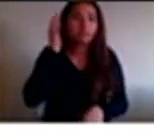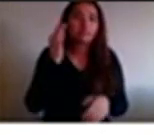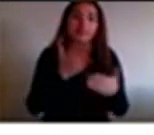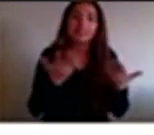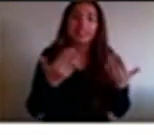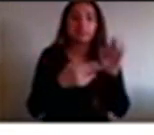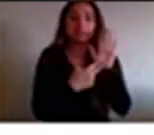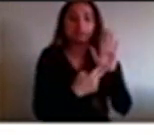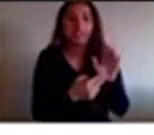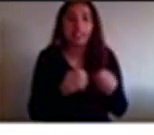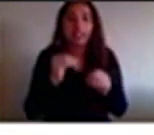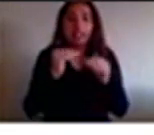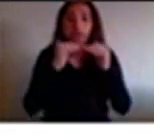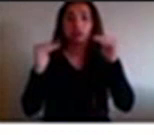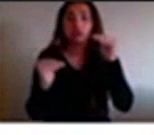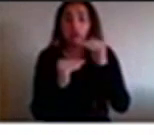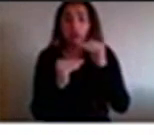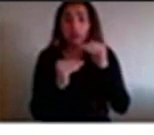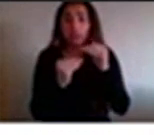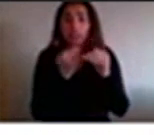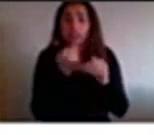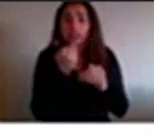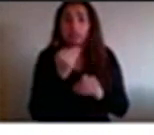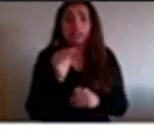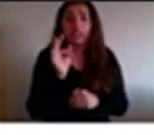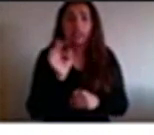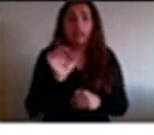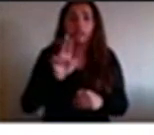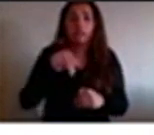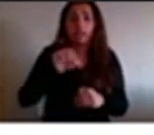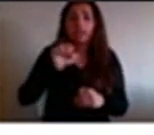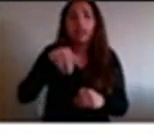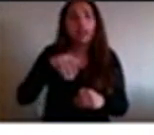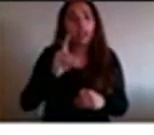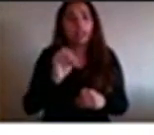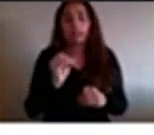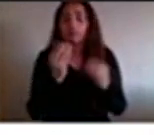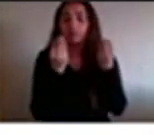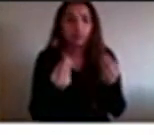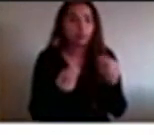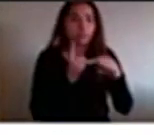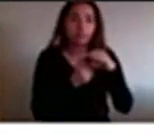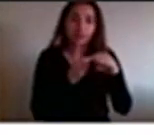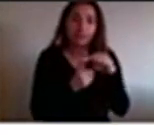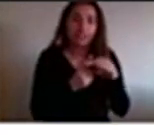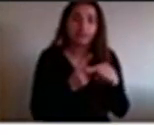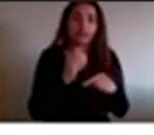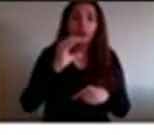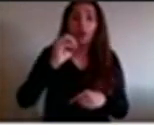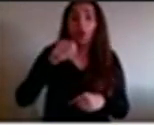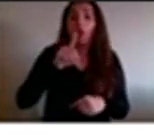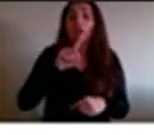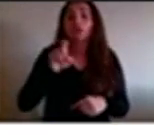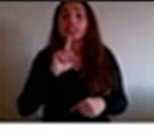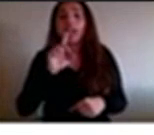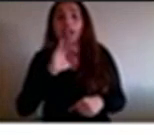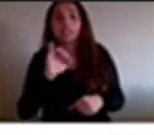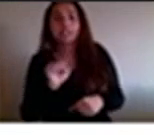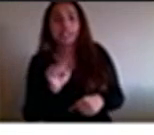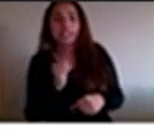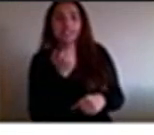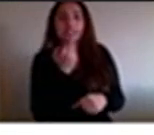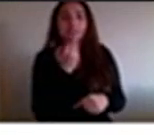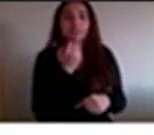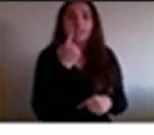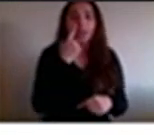al subsecretario Fernando Arap, porque estuvo muy, muy buena su información. Así que muchas gracias